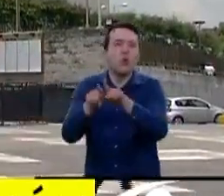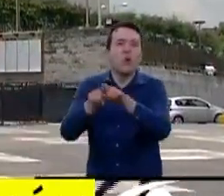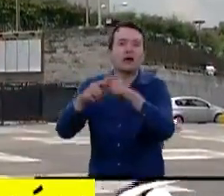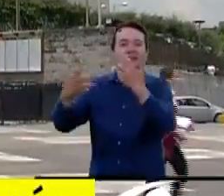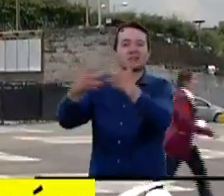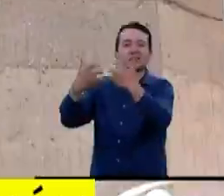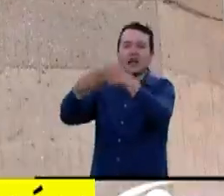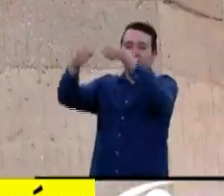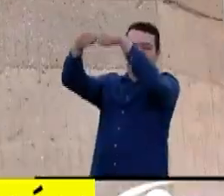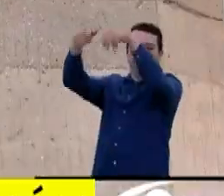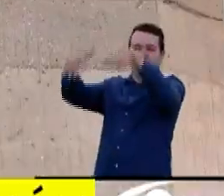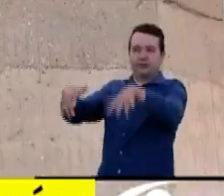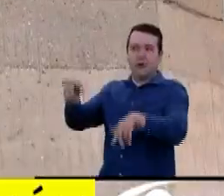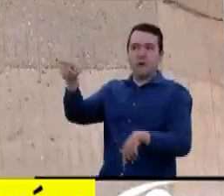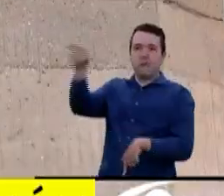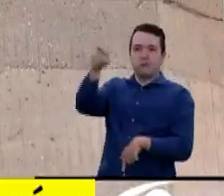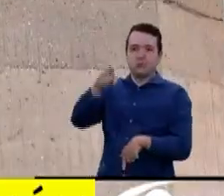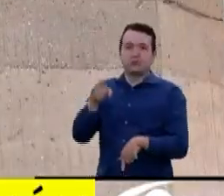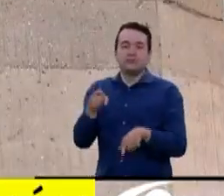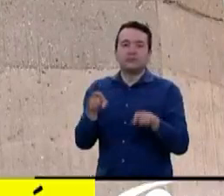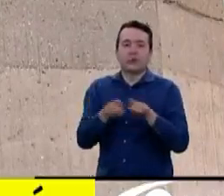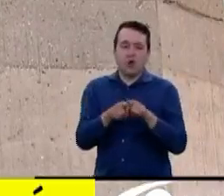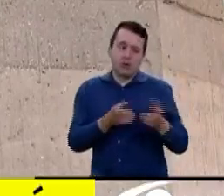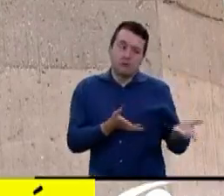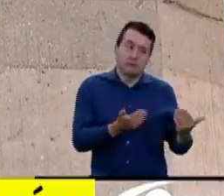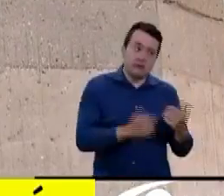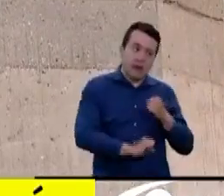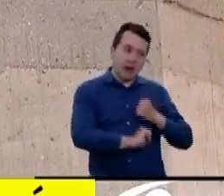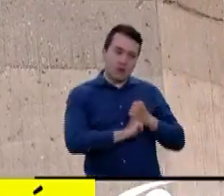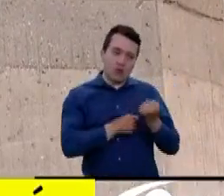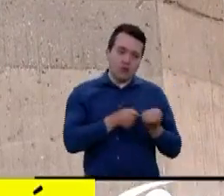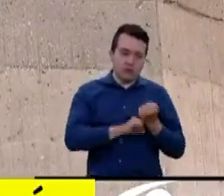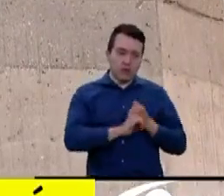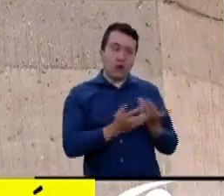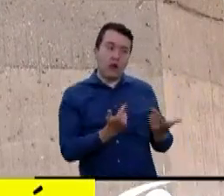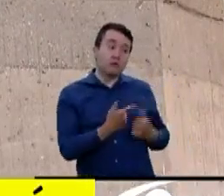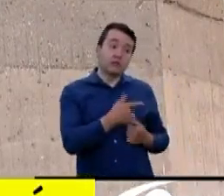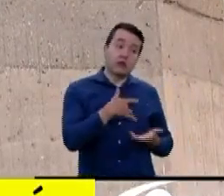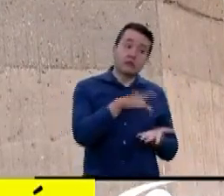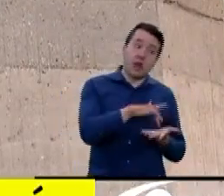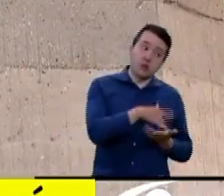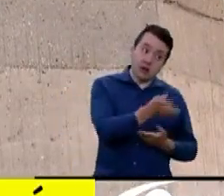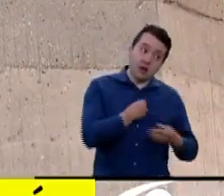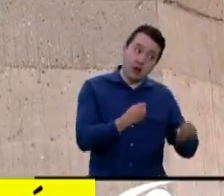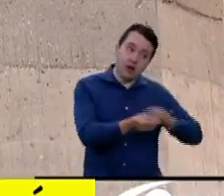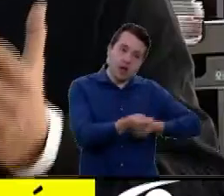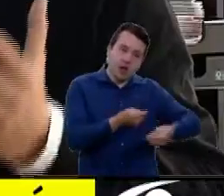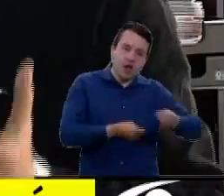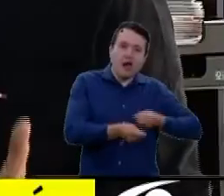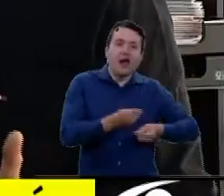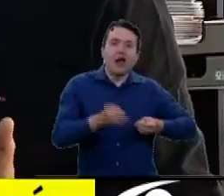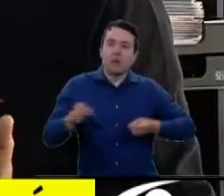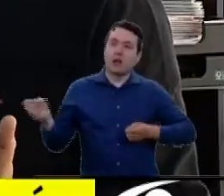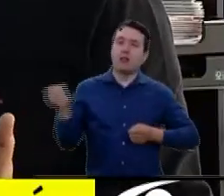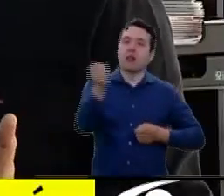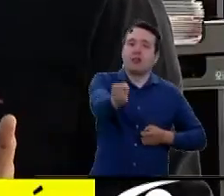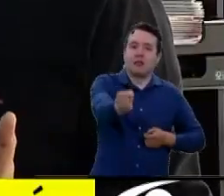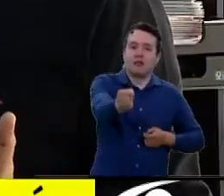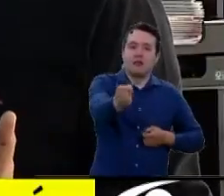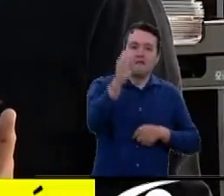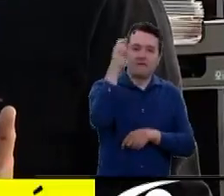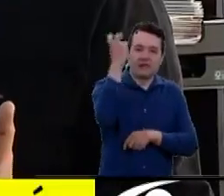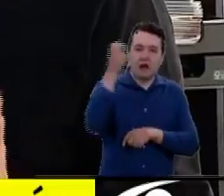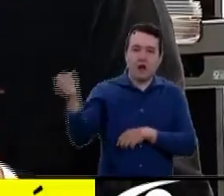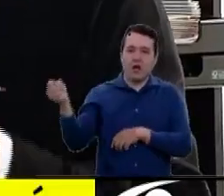hay una deuda permanente por parte de quienes son elegidos para liderar las contralorías o las procuradurías o la Fiscalía General